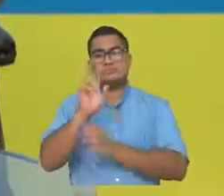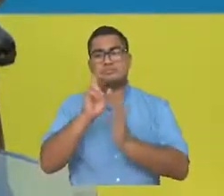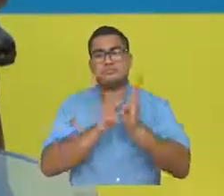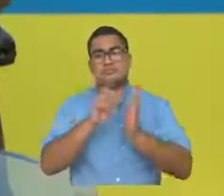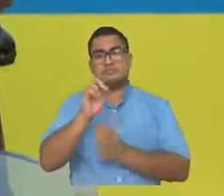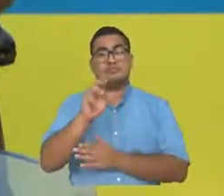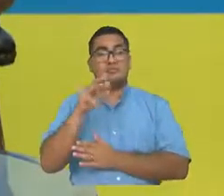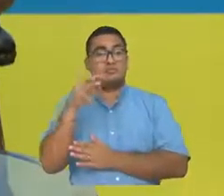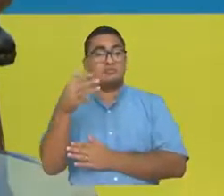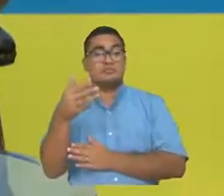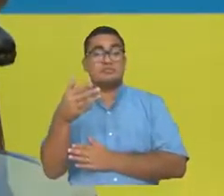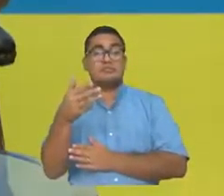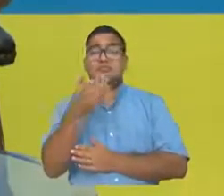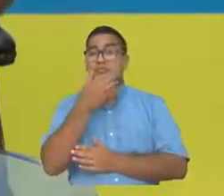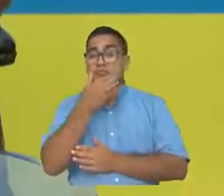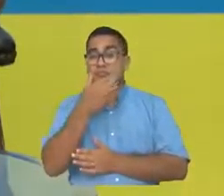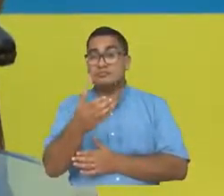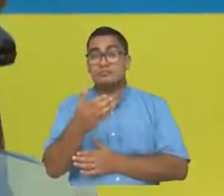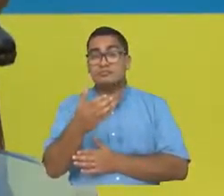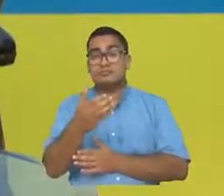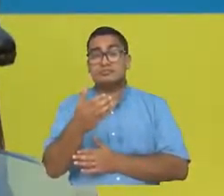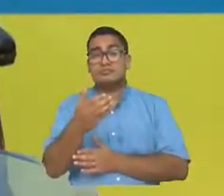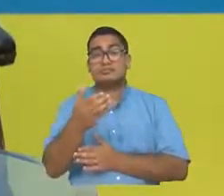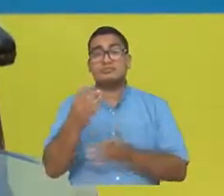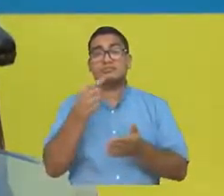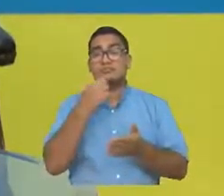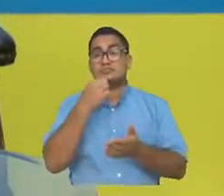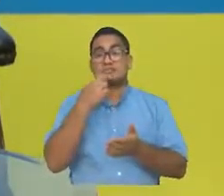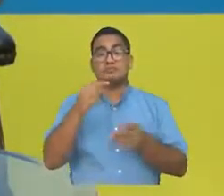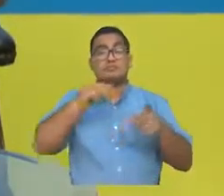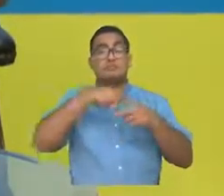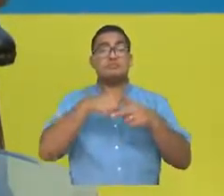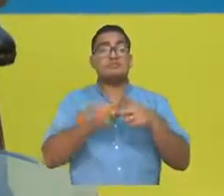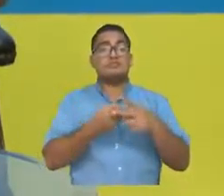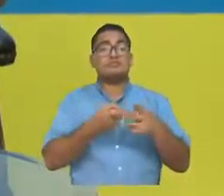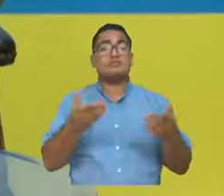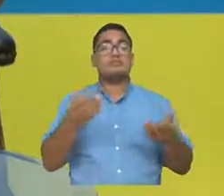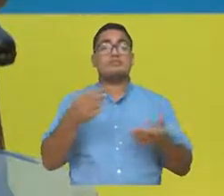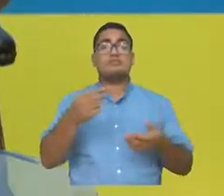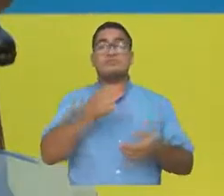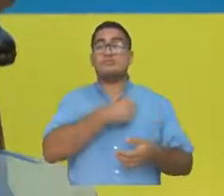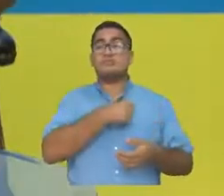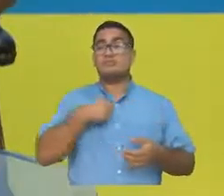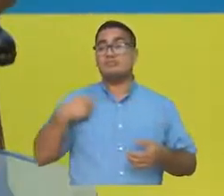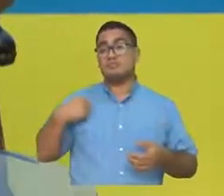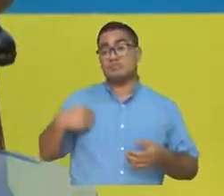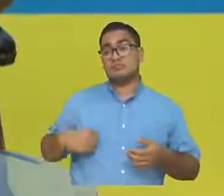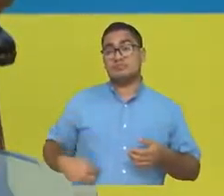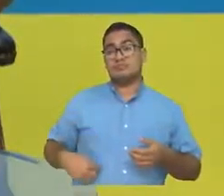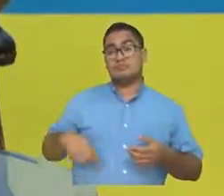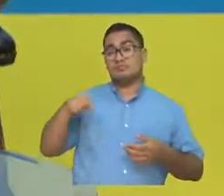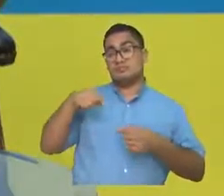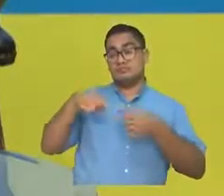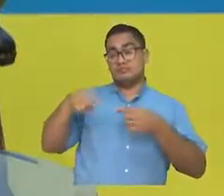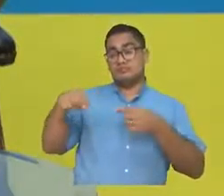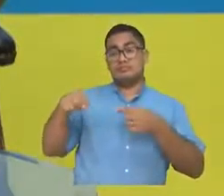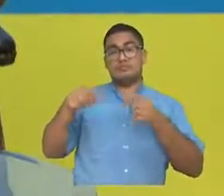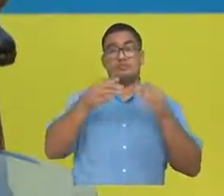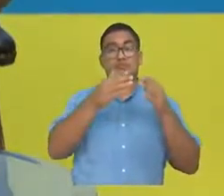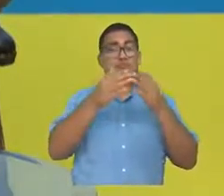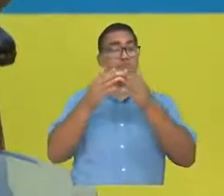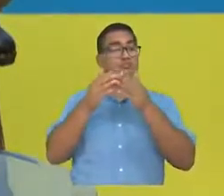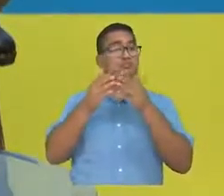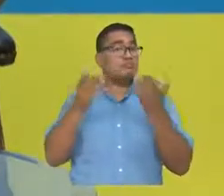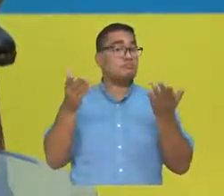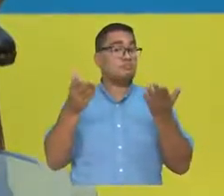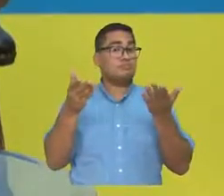explicar qué es el coronavirus. Este virus que lo tenemos haciendo estragos en el mundo desde diciembre del